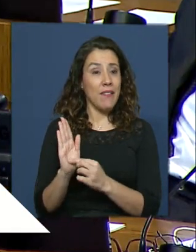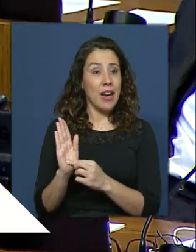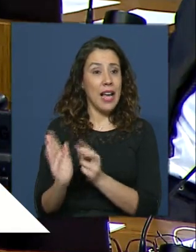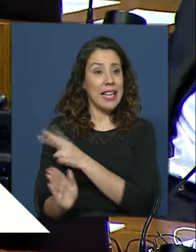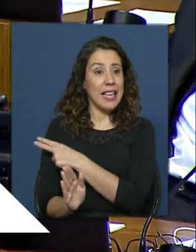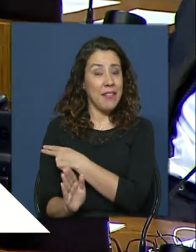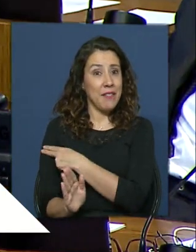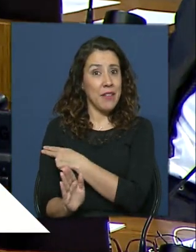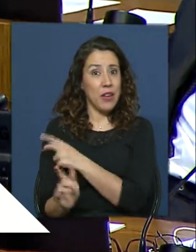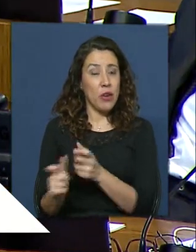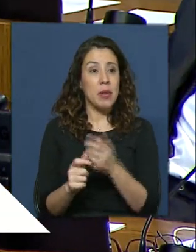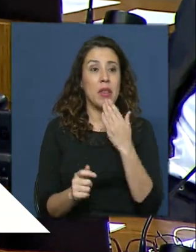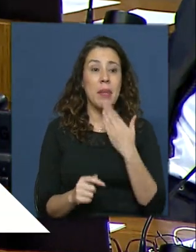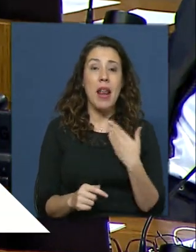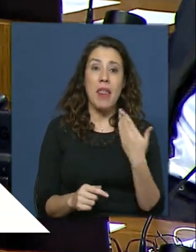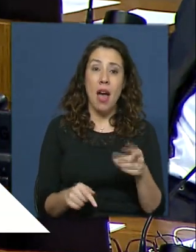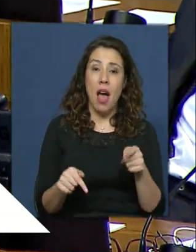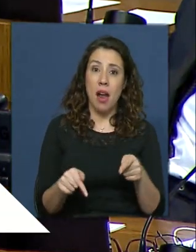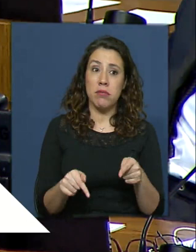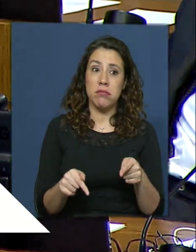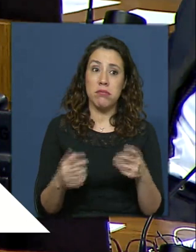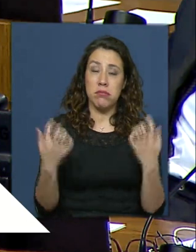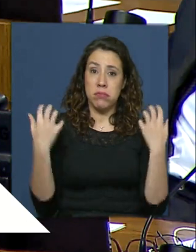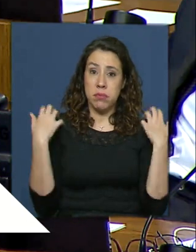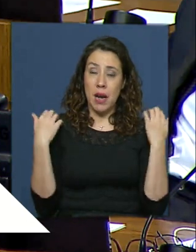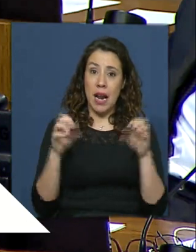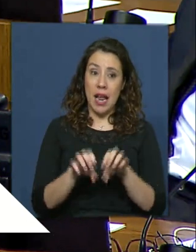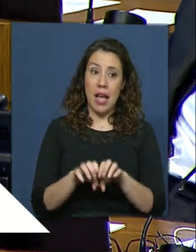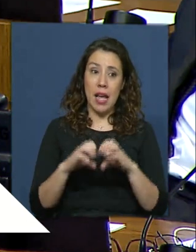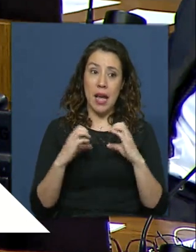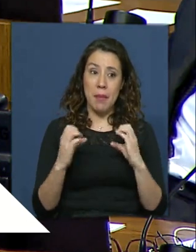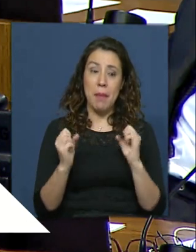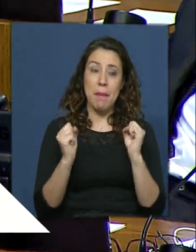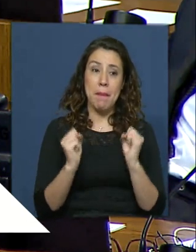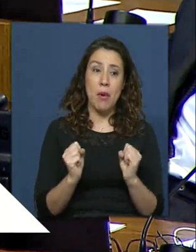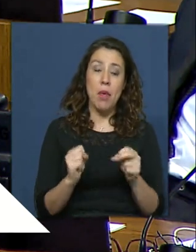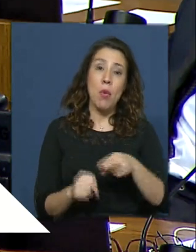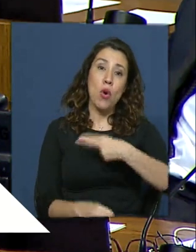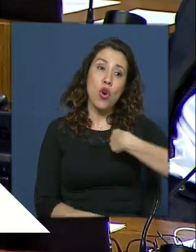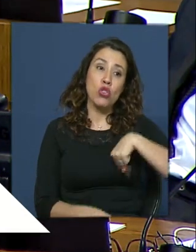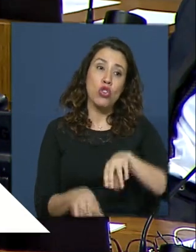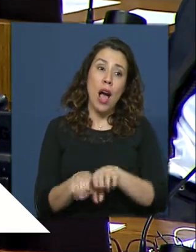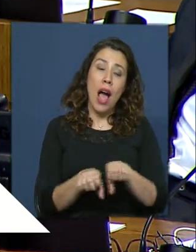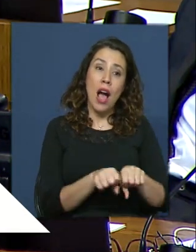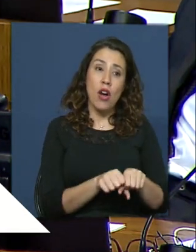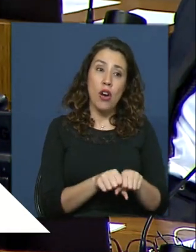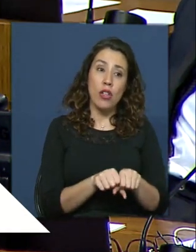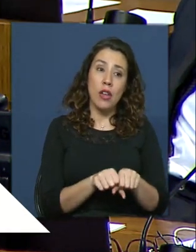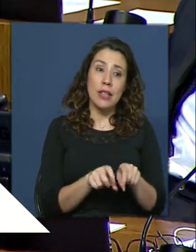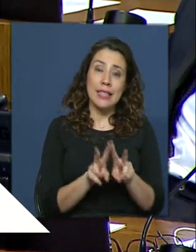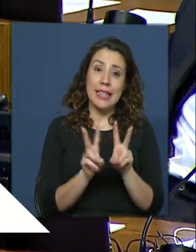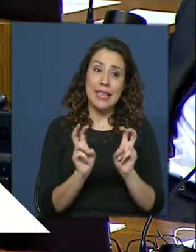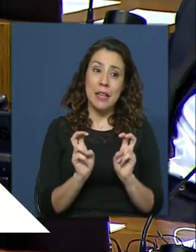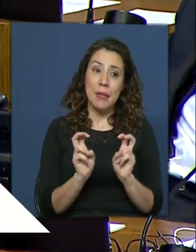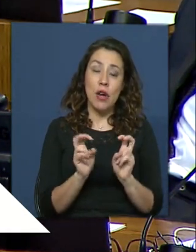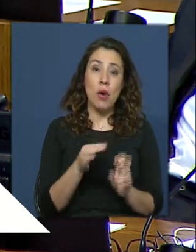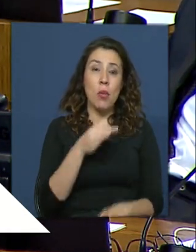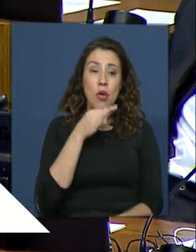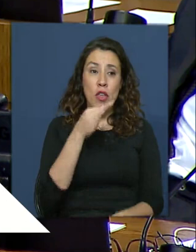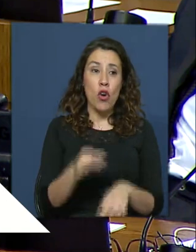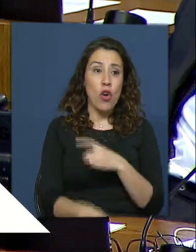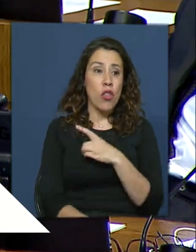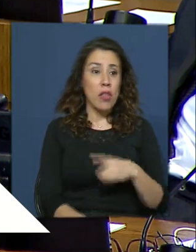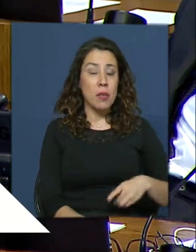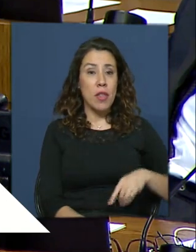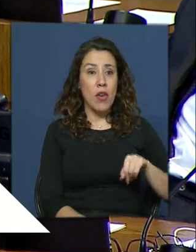le entrega la facultad a la Cámara, y no podría ser de otra manera, por lo demás, de que pudiéramos nosotros acordar respecto a esta materia. Como muy bien decía el